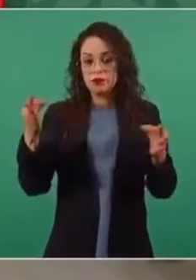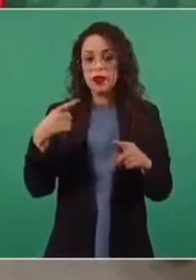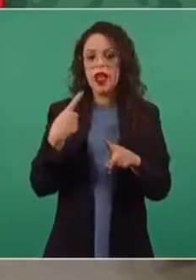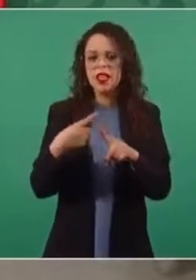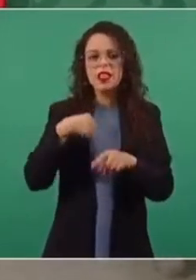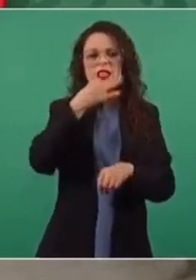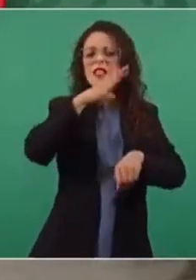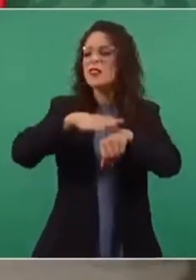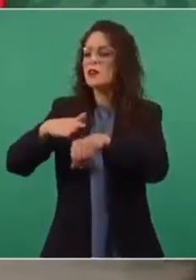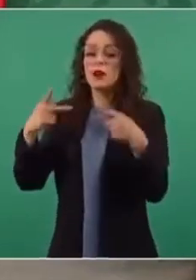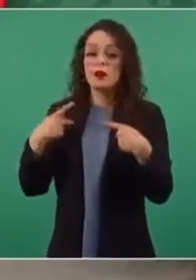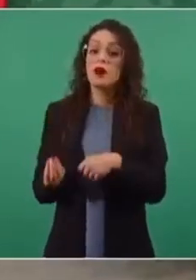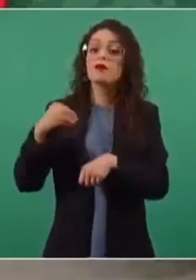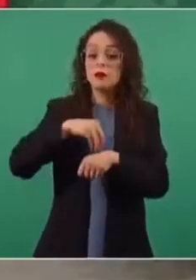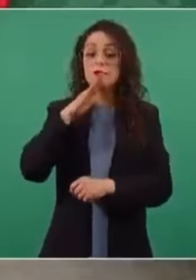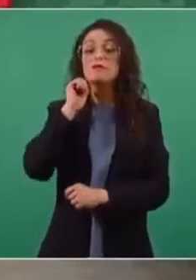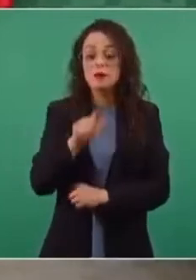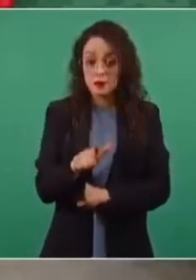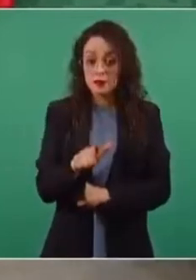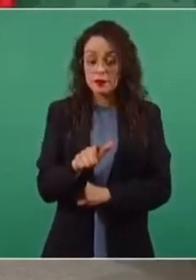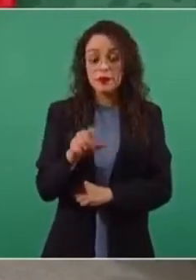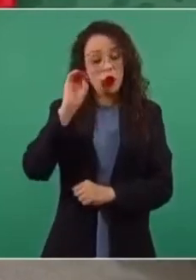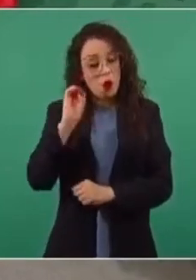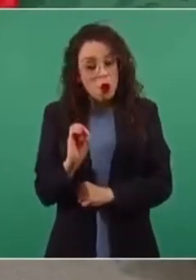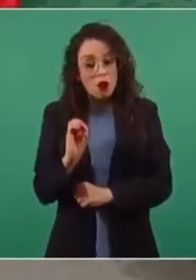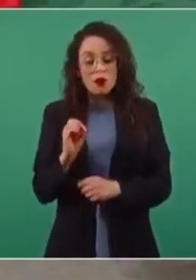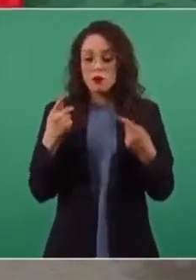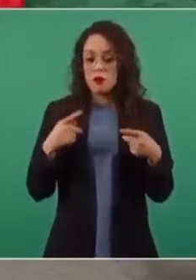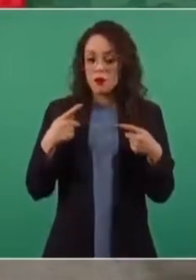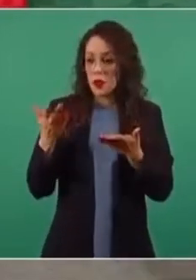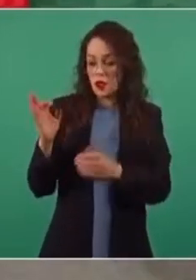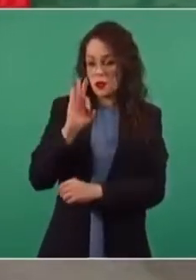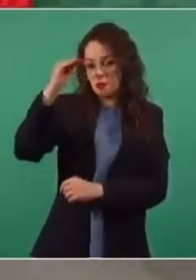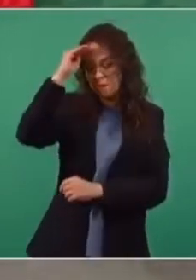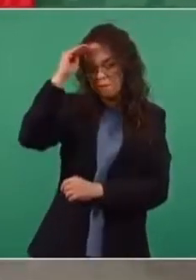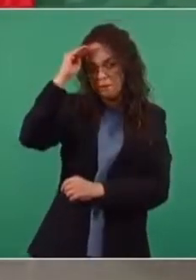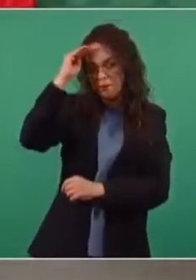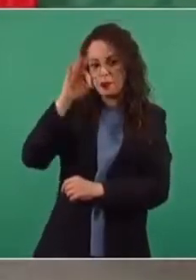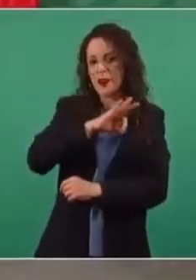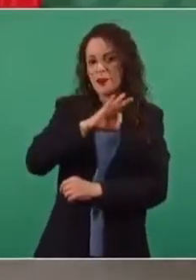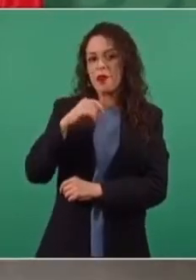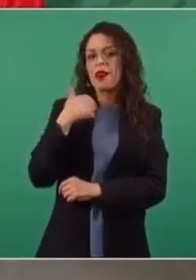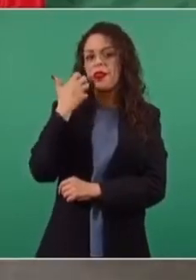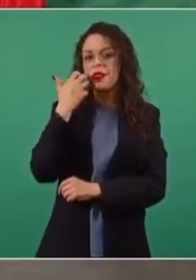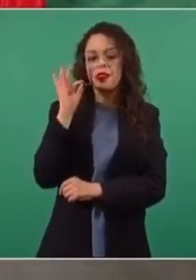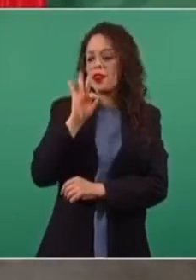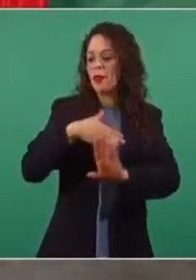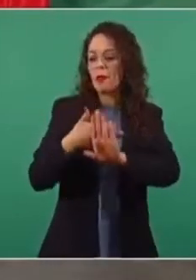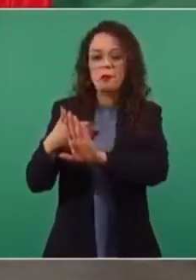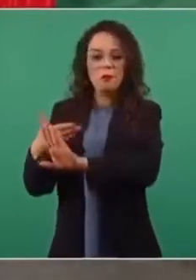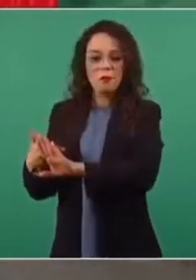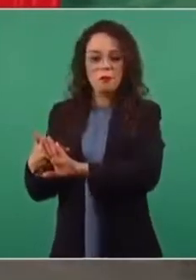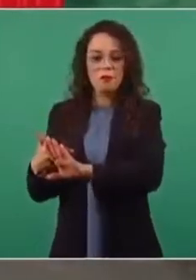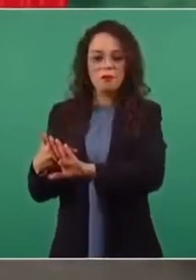mal, de los que piensan de que pueden hacer una fechoría y van a quedar